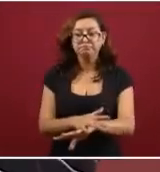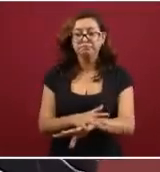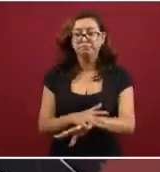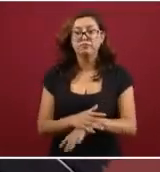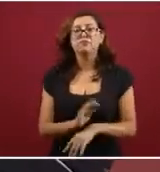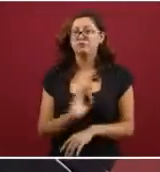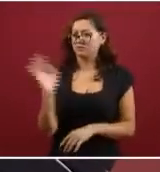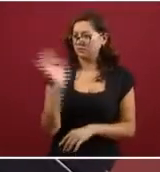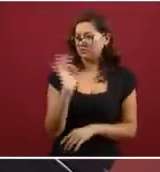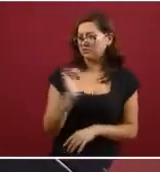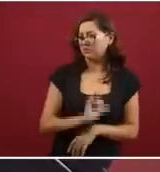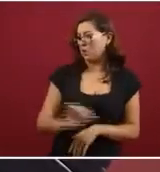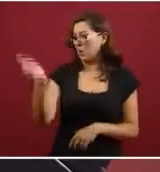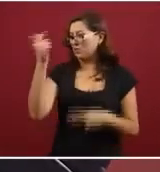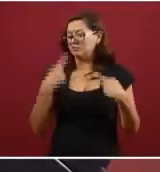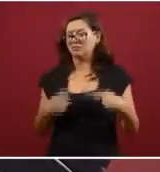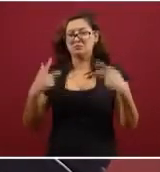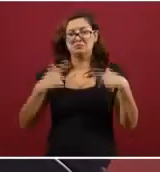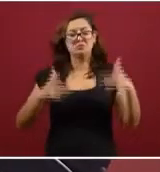otras renuncias.